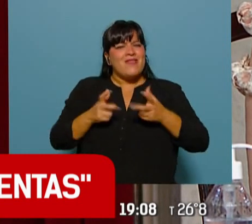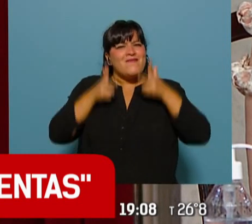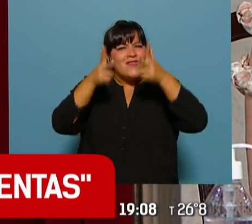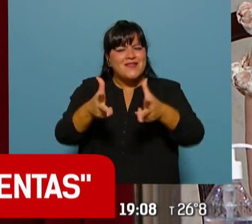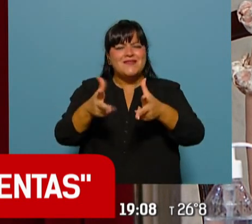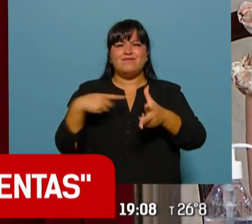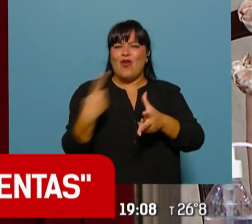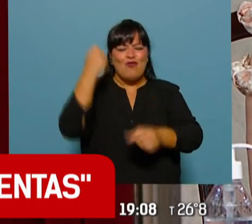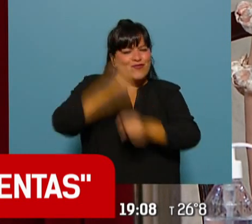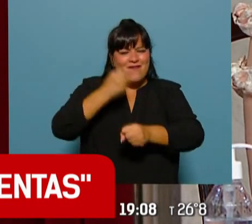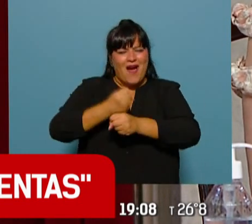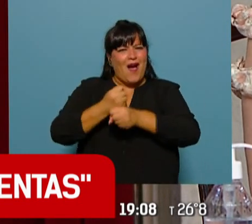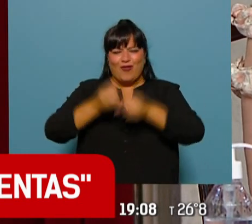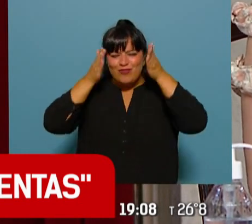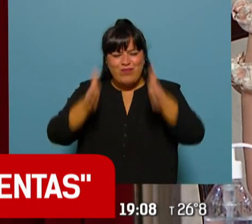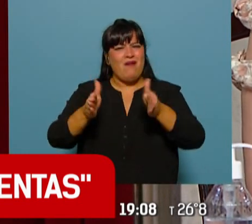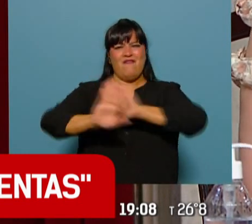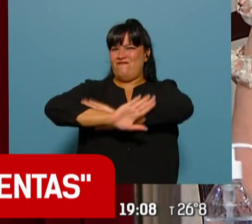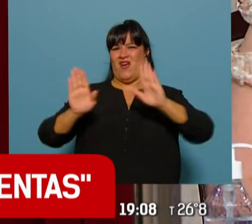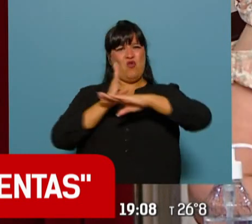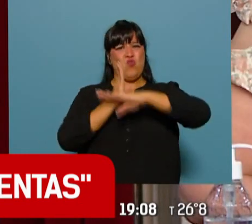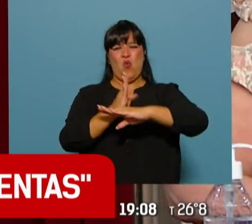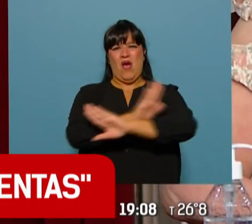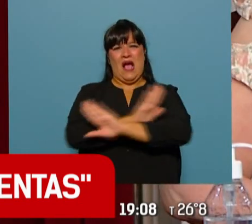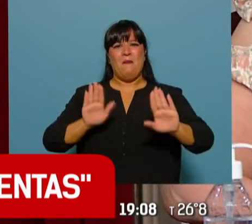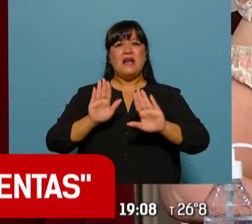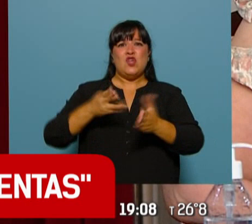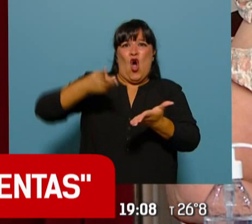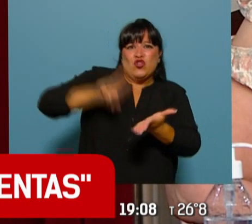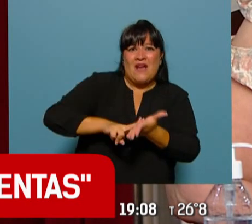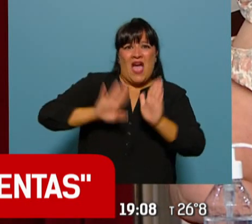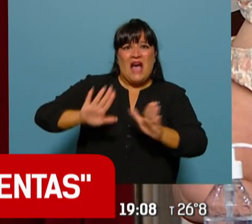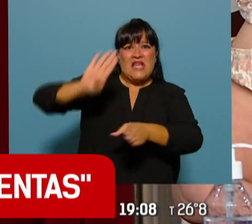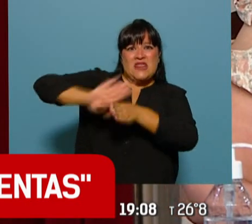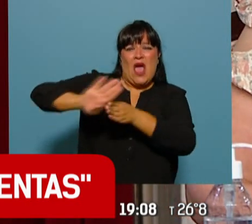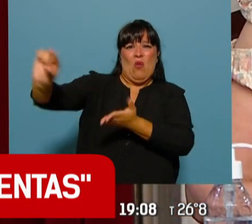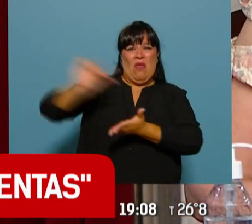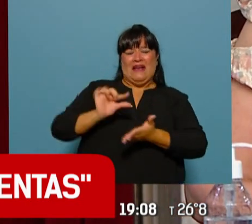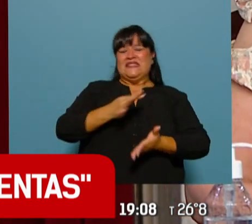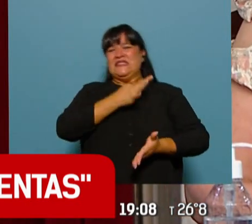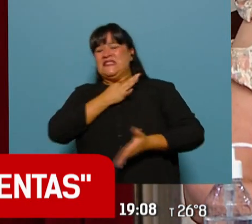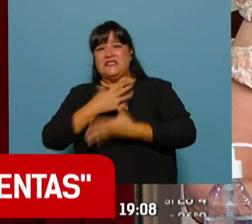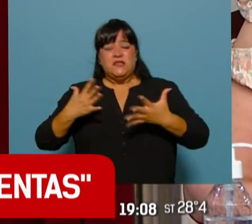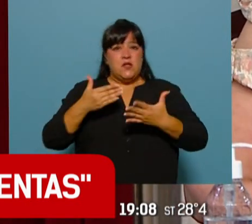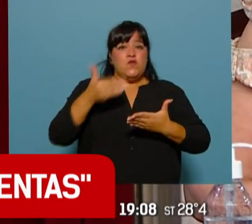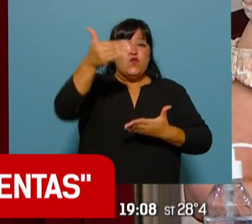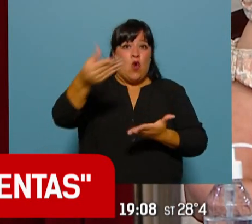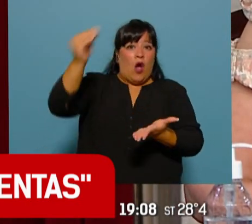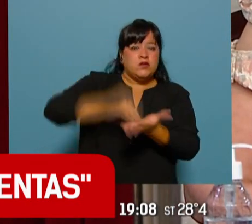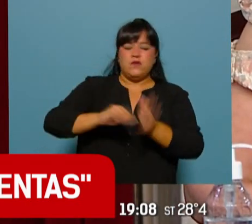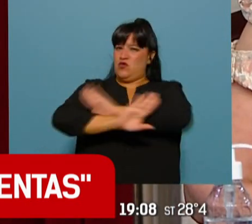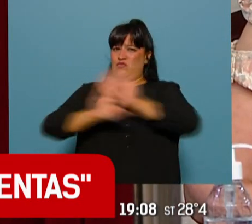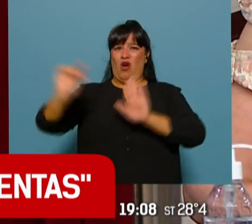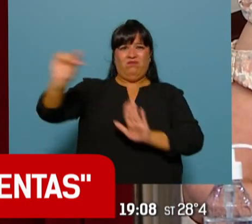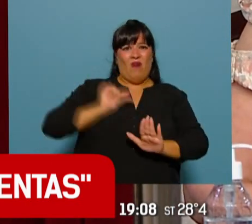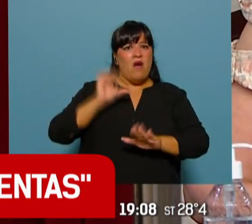nuestro compromiso de no permitir nunca más que se genere un endeudamiento asfixiante a partir de la toma de